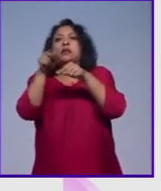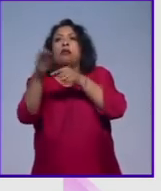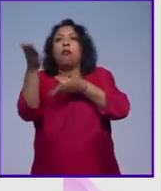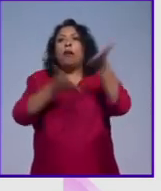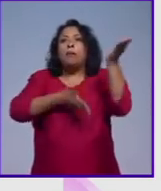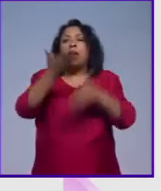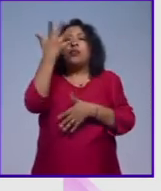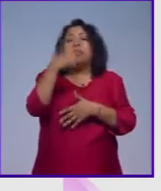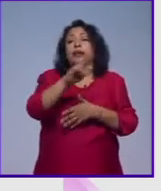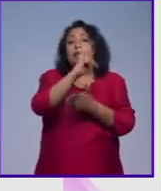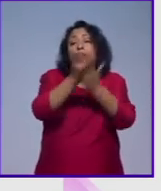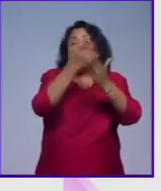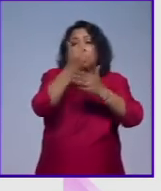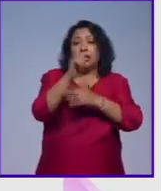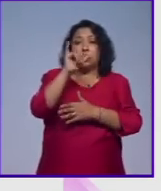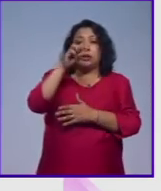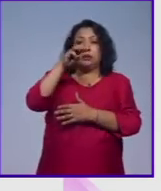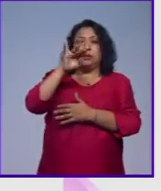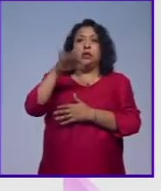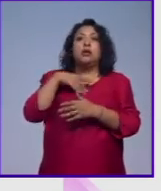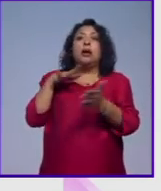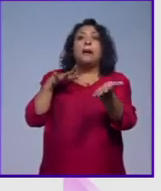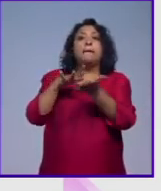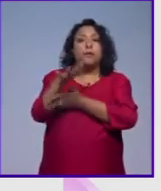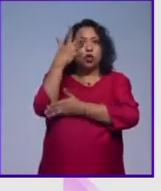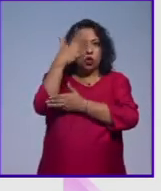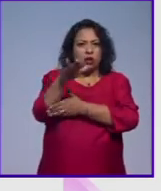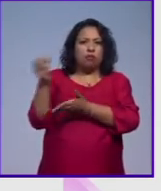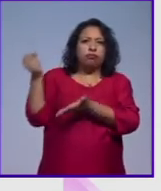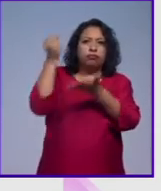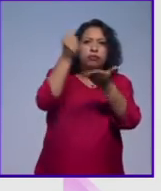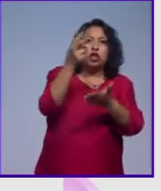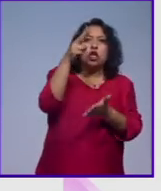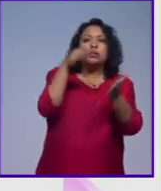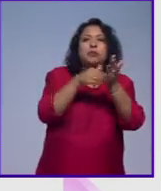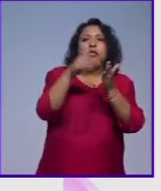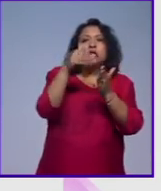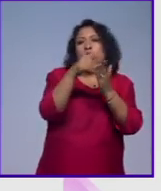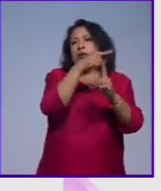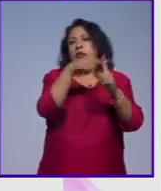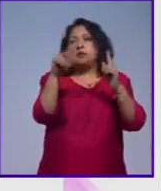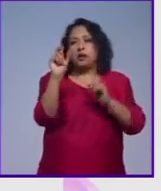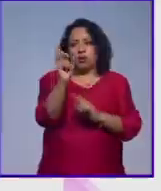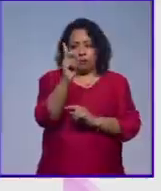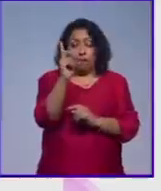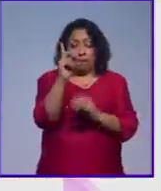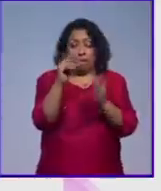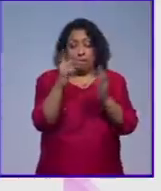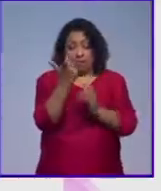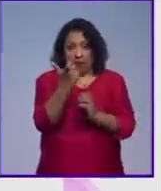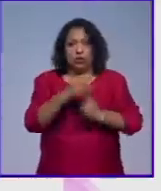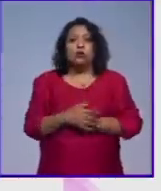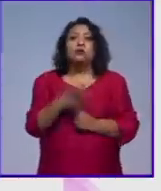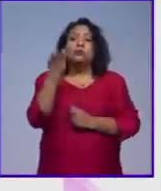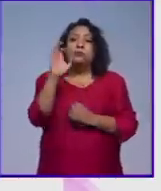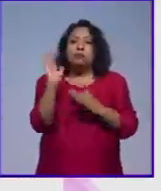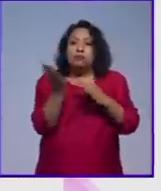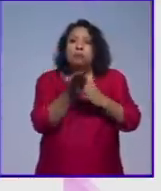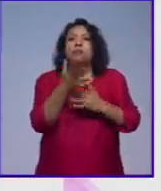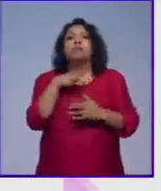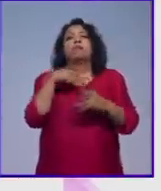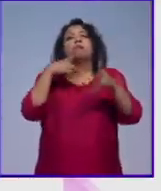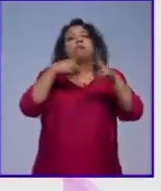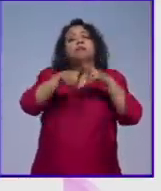de 10 proyectos y el IMCINE apoyó a una decena con un presupuesto de 2 millones y medio de pesos. Esa es una parte que